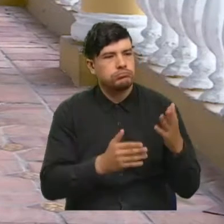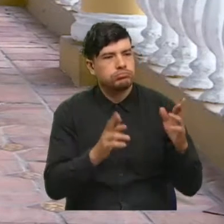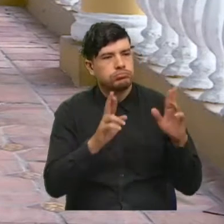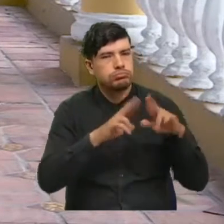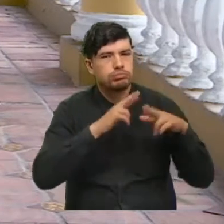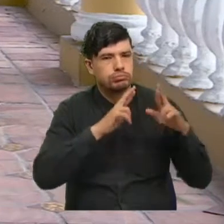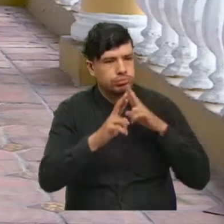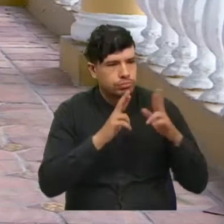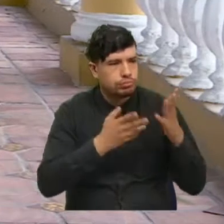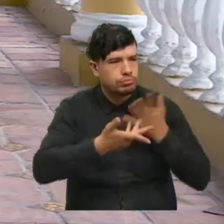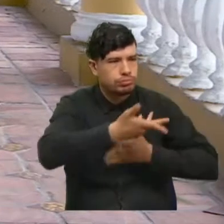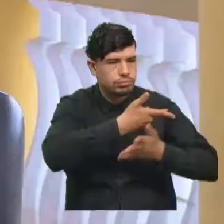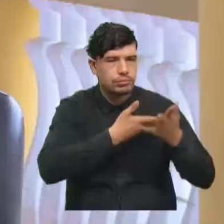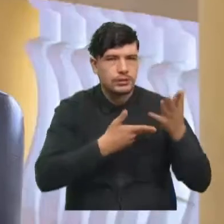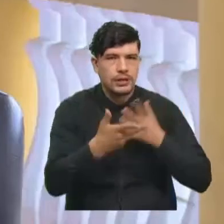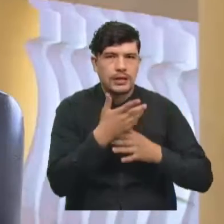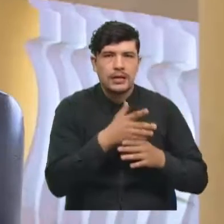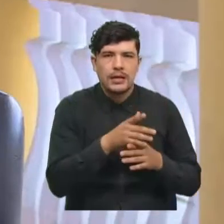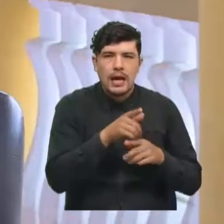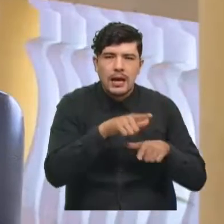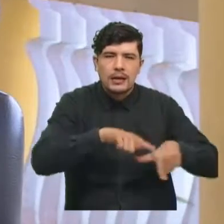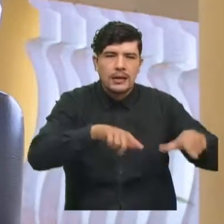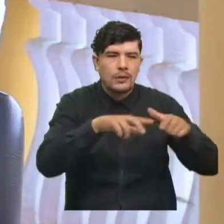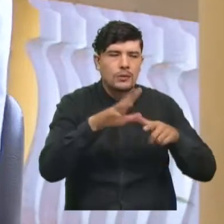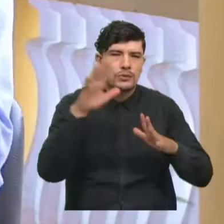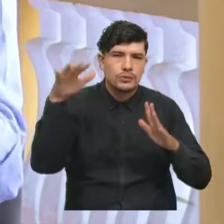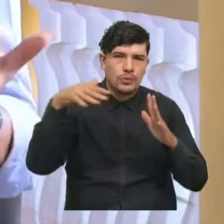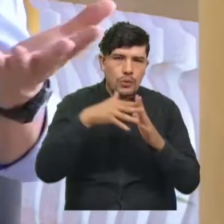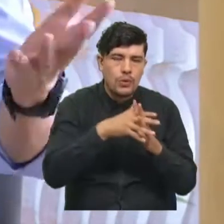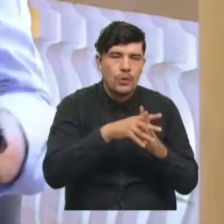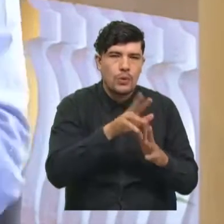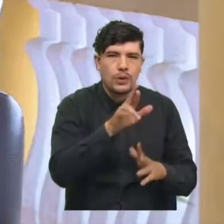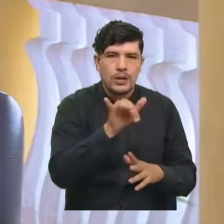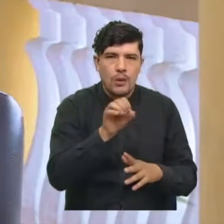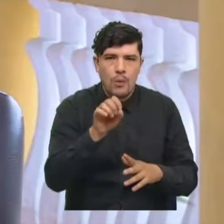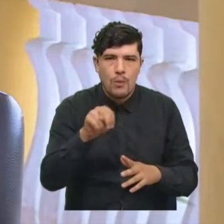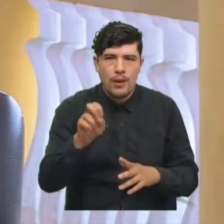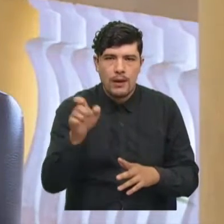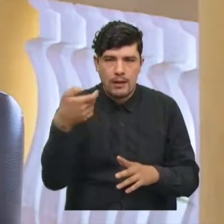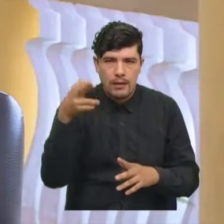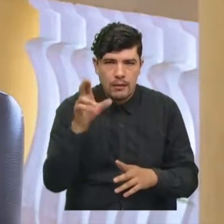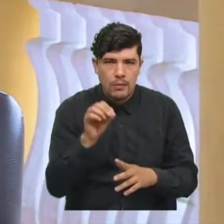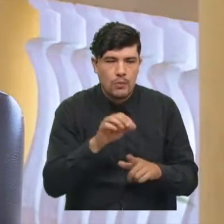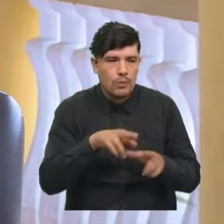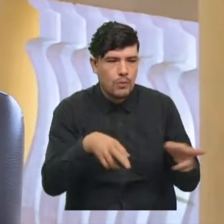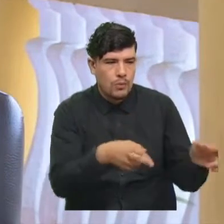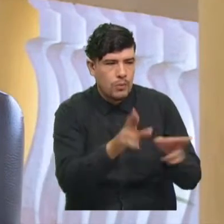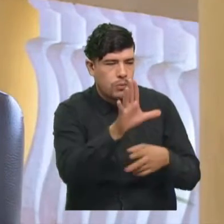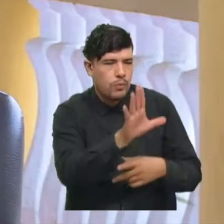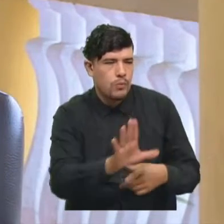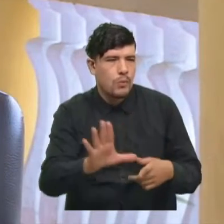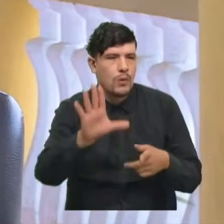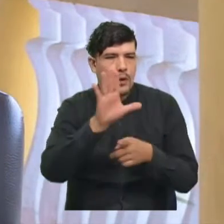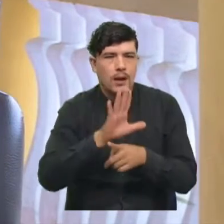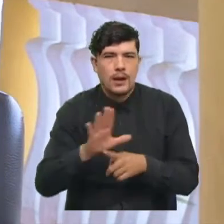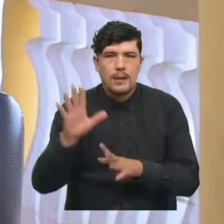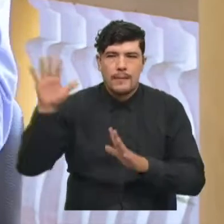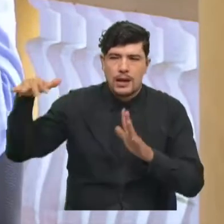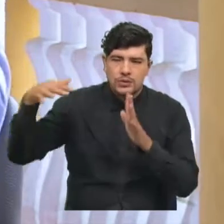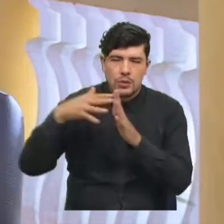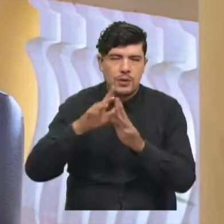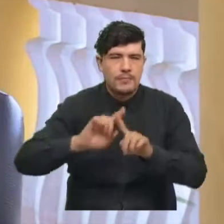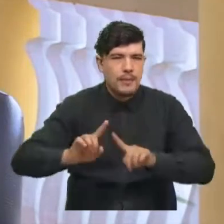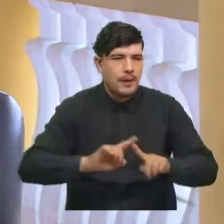de soto norte rionegro y el playón poder avanzar también frente a estas situaciones poder desentrabar lo que se vive también en la ruta del cacao